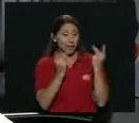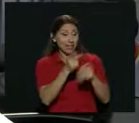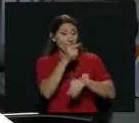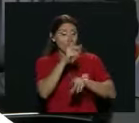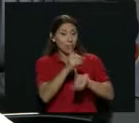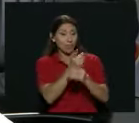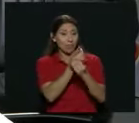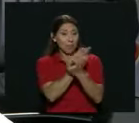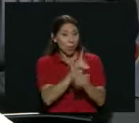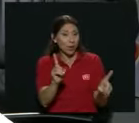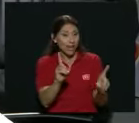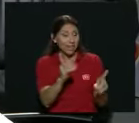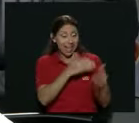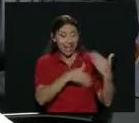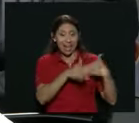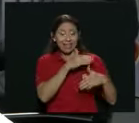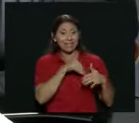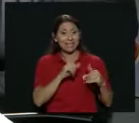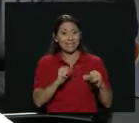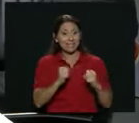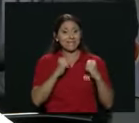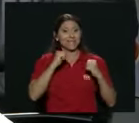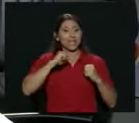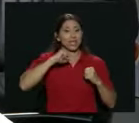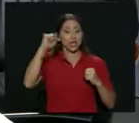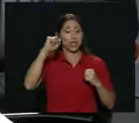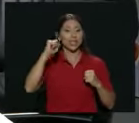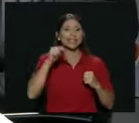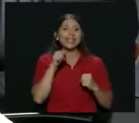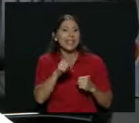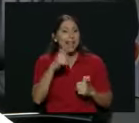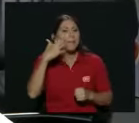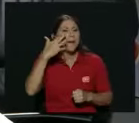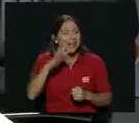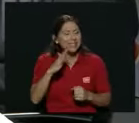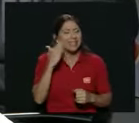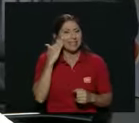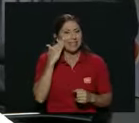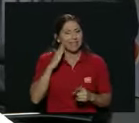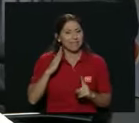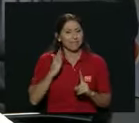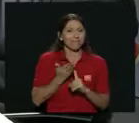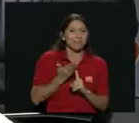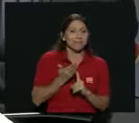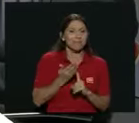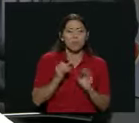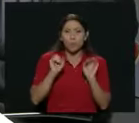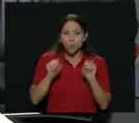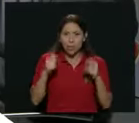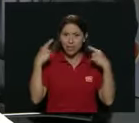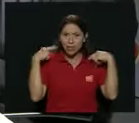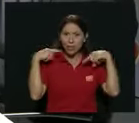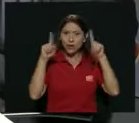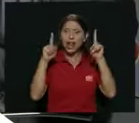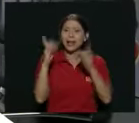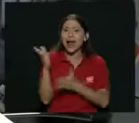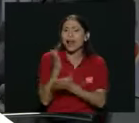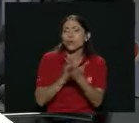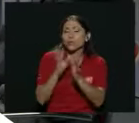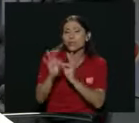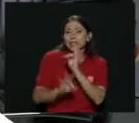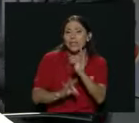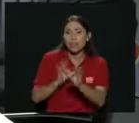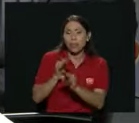obtenido victorias en otras áreas y está aparentemente convencido a obtener algún tipo de política